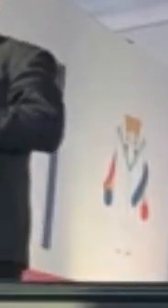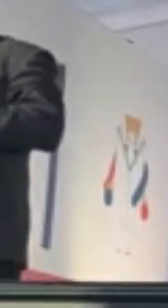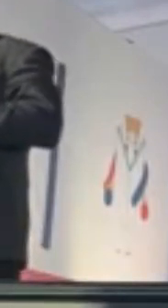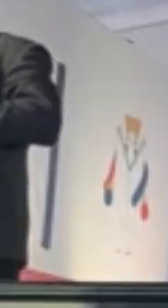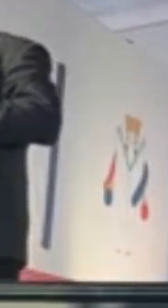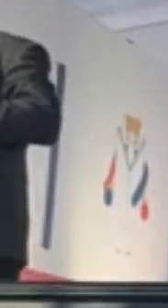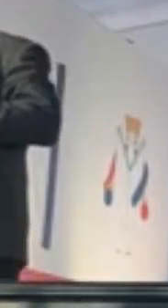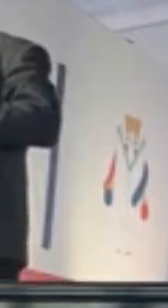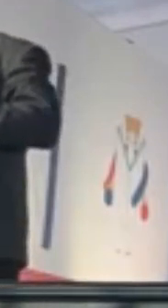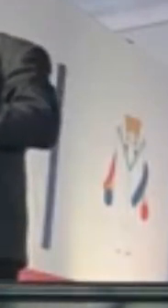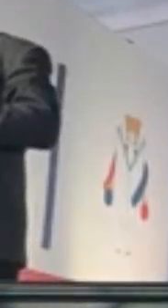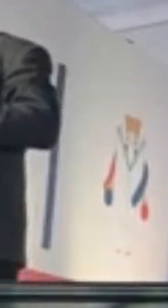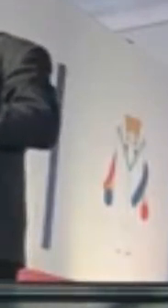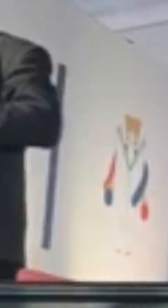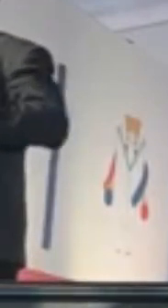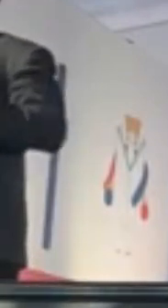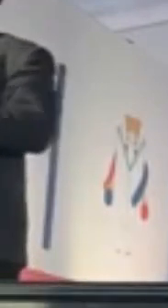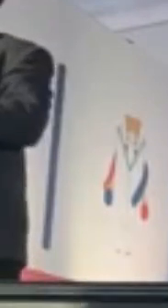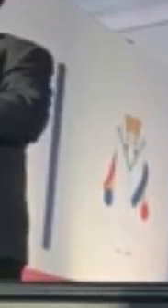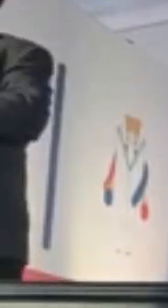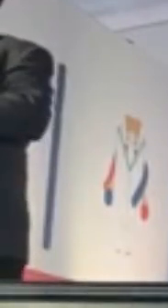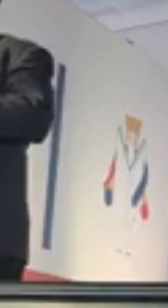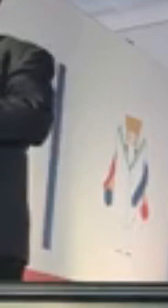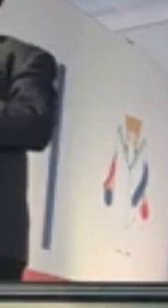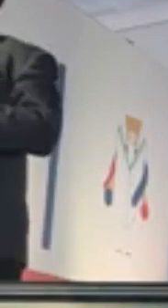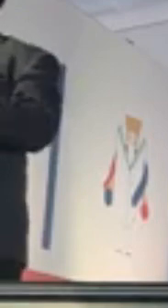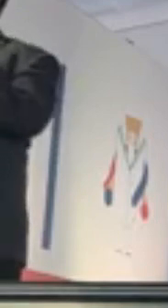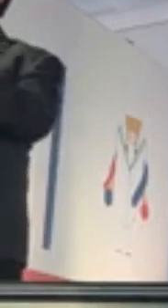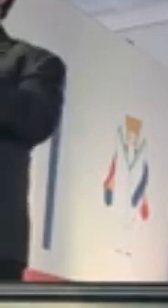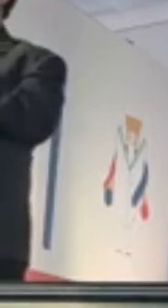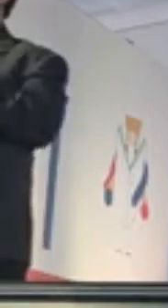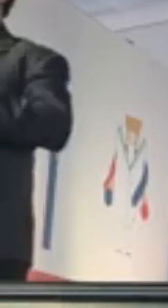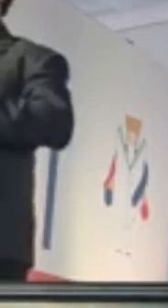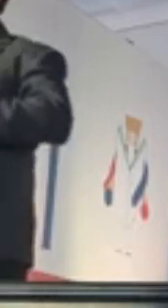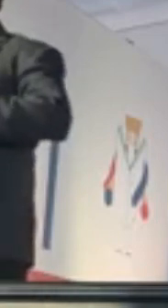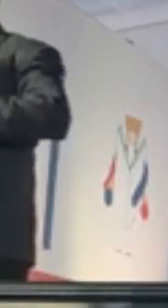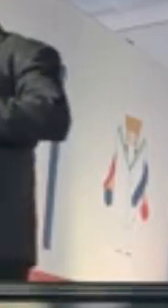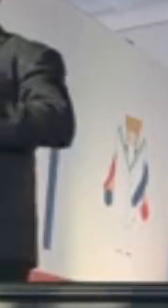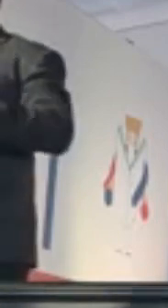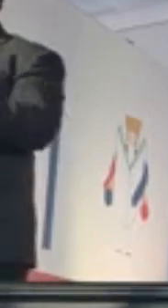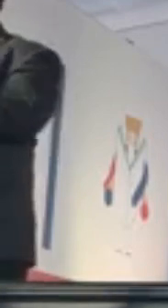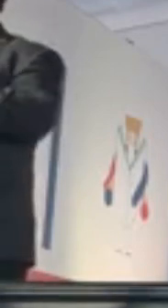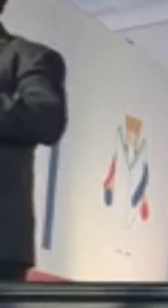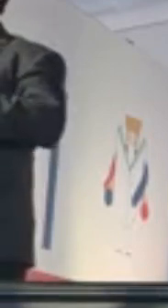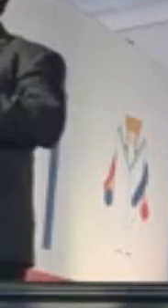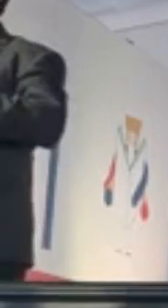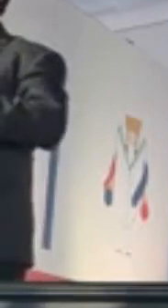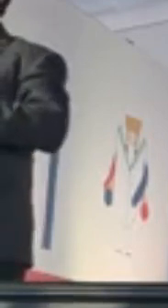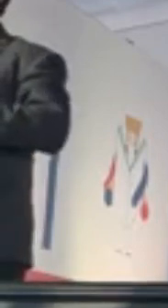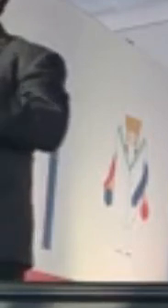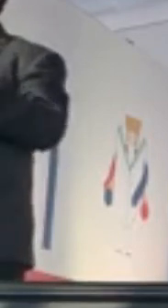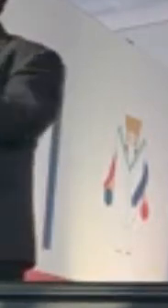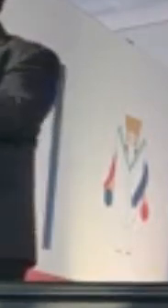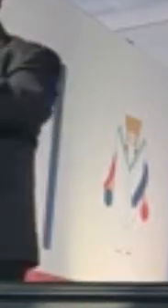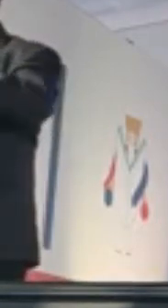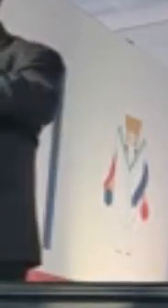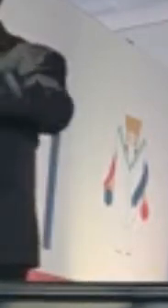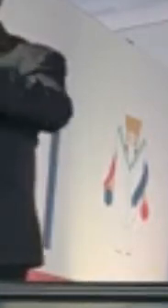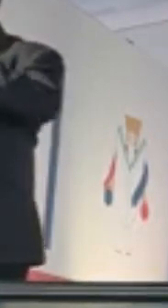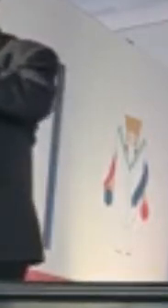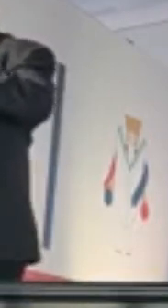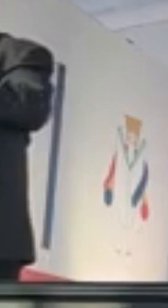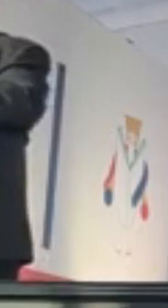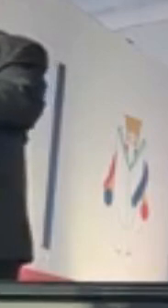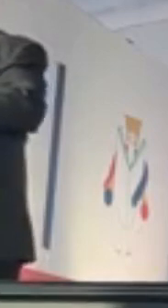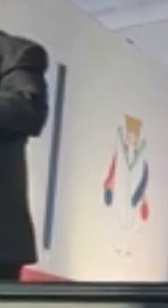porque nací en este territorio y en el pasaporte dice que soy española, pero a mí lo de las nacionalidades me da bastante igual